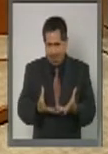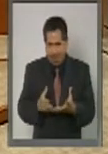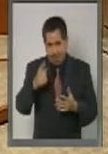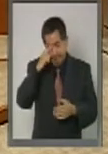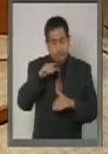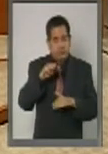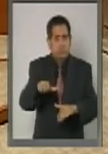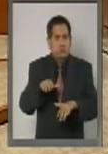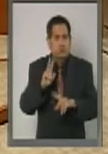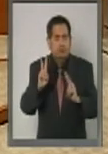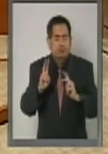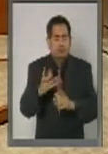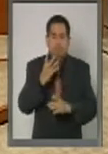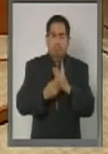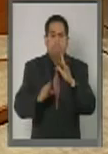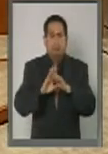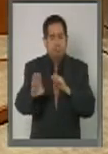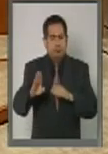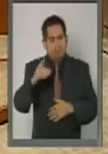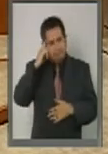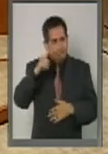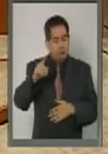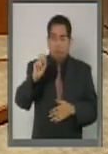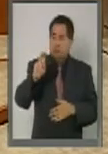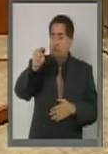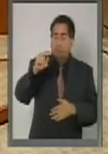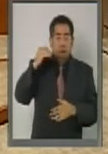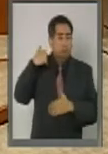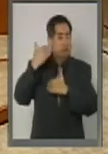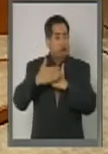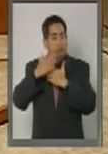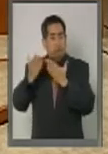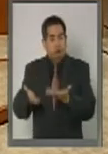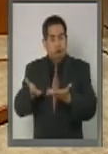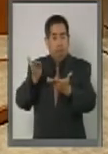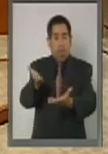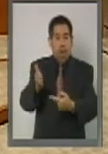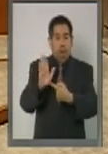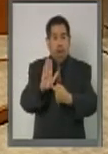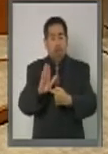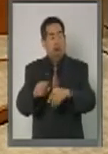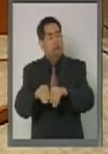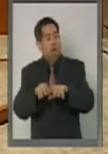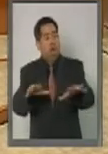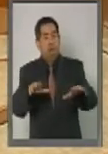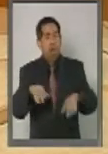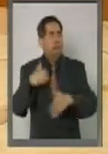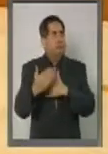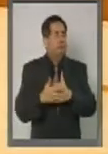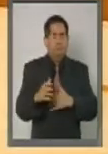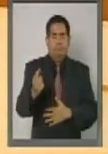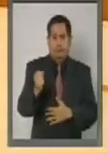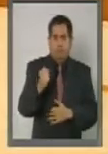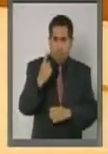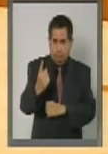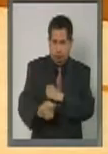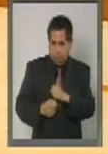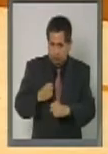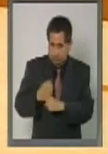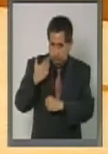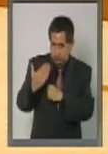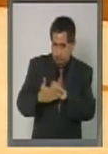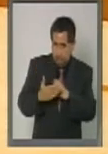ser puesto a consideración de las naciones en la Asamblea General de Naciones Unidas en septiembre del próximo año.